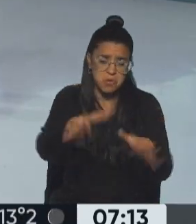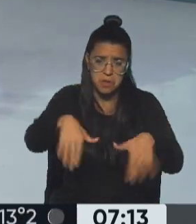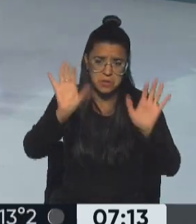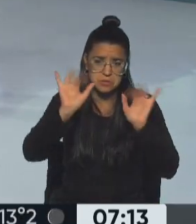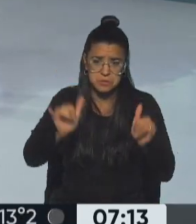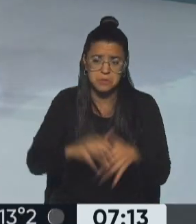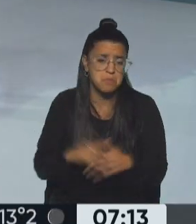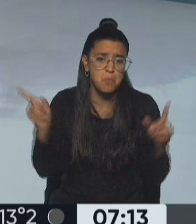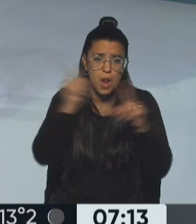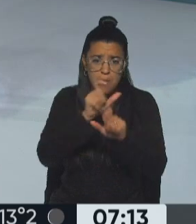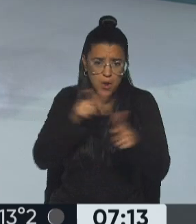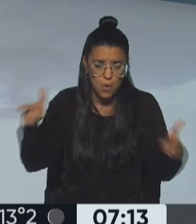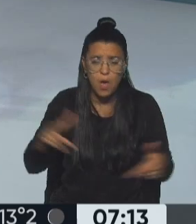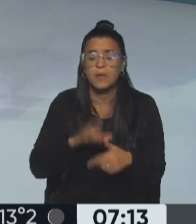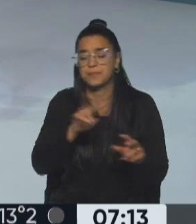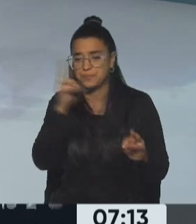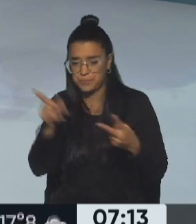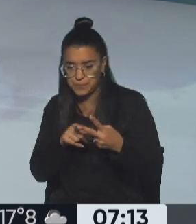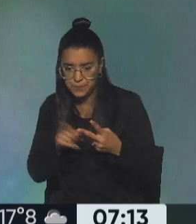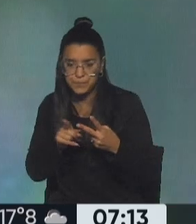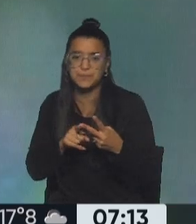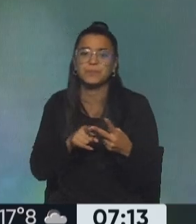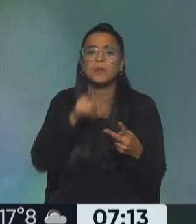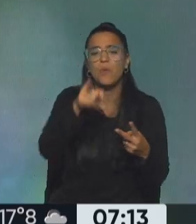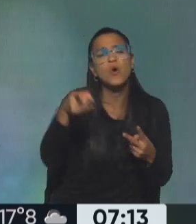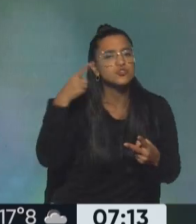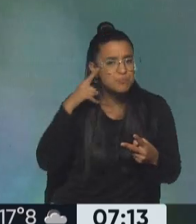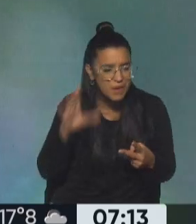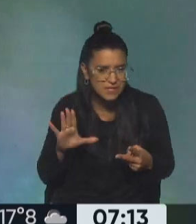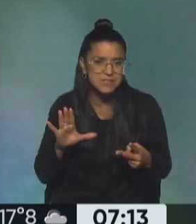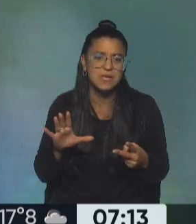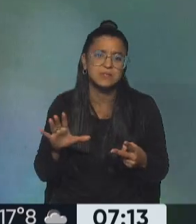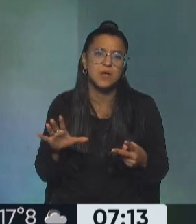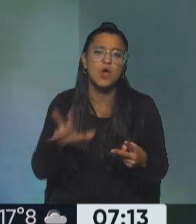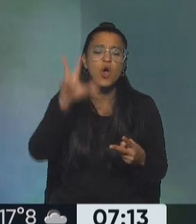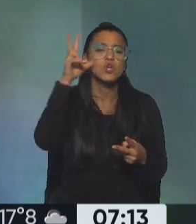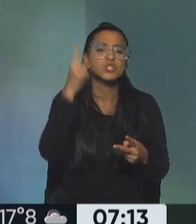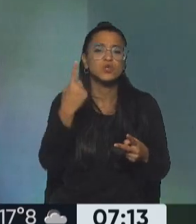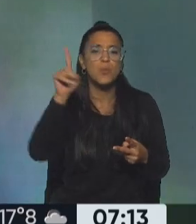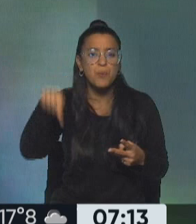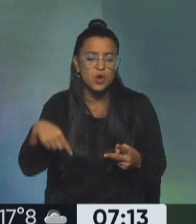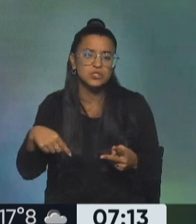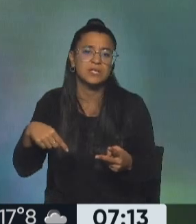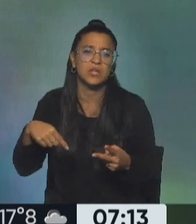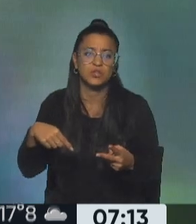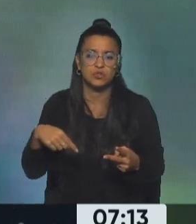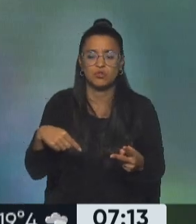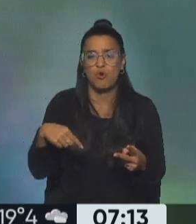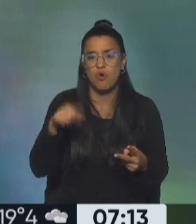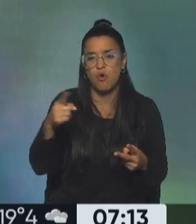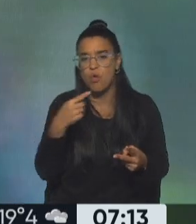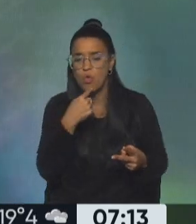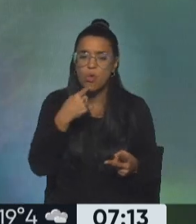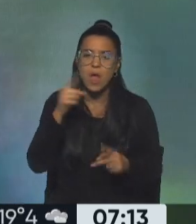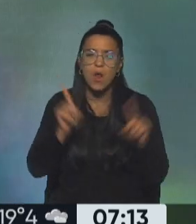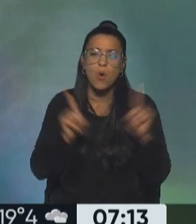ningún problema no hay ningún inconveniente segundo vos pensás que el 81% va a hacer